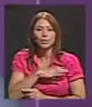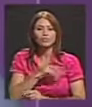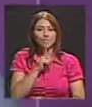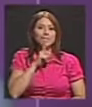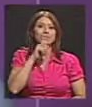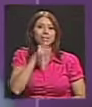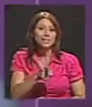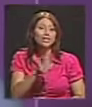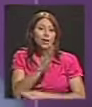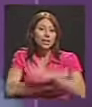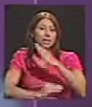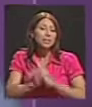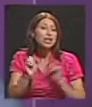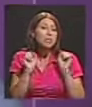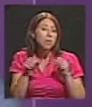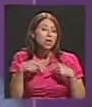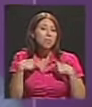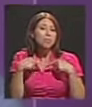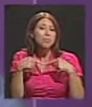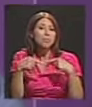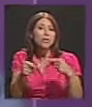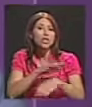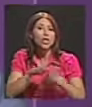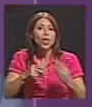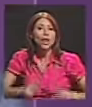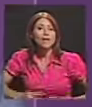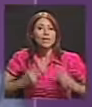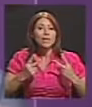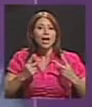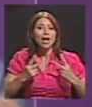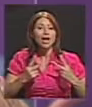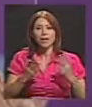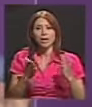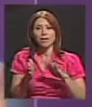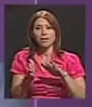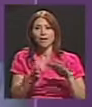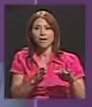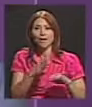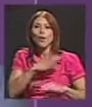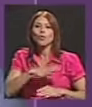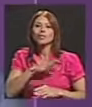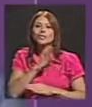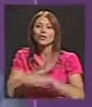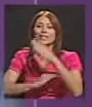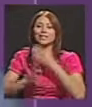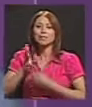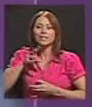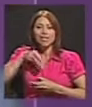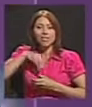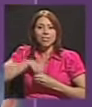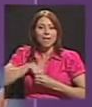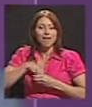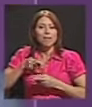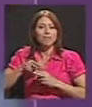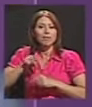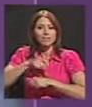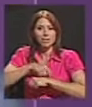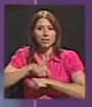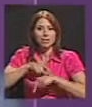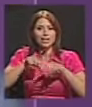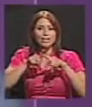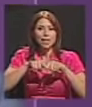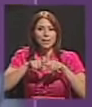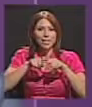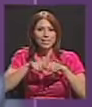discapacidad puede hacer para toda la vida la condición de discapacidad interna es simplemente temporal dependiendo